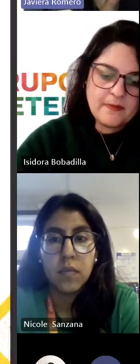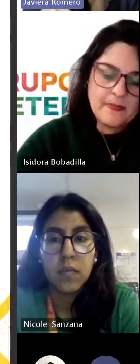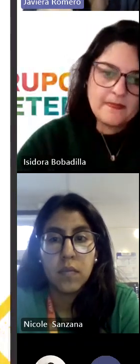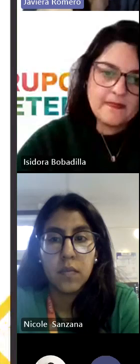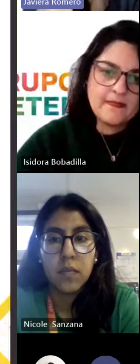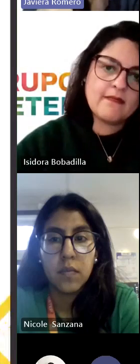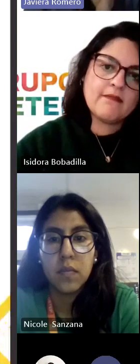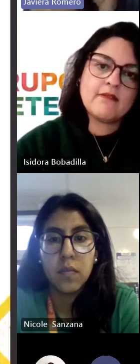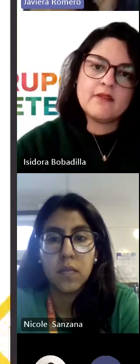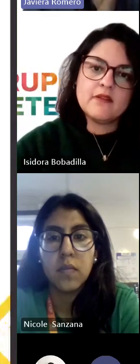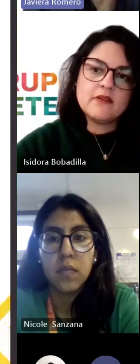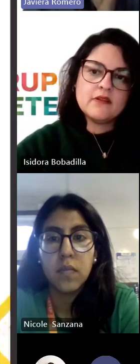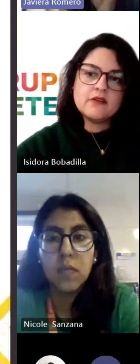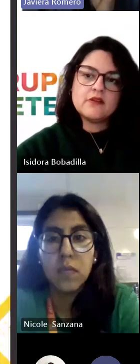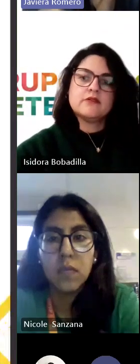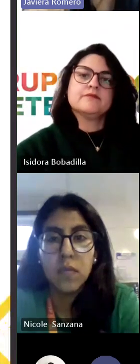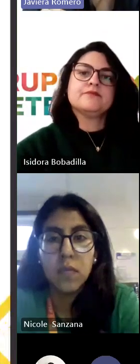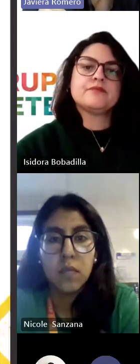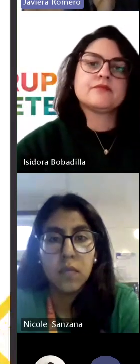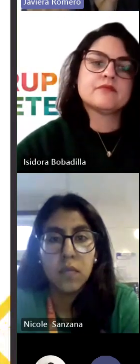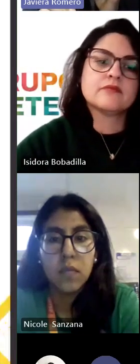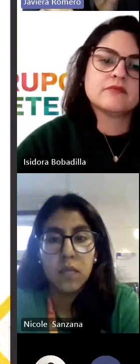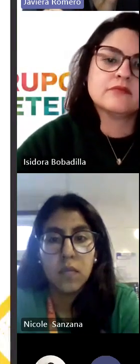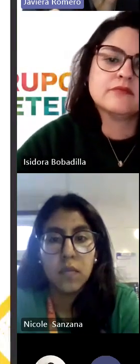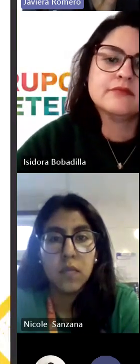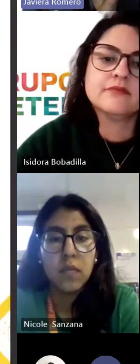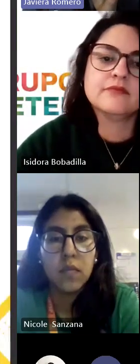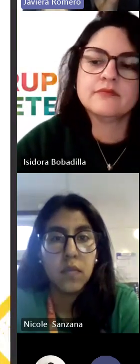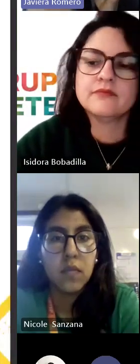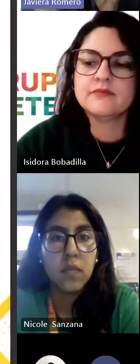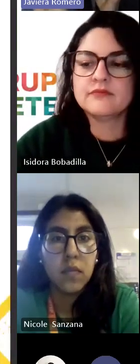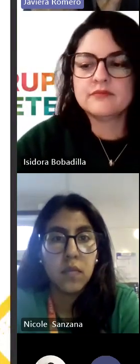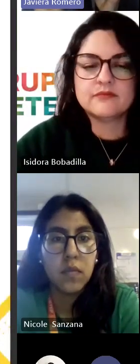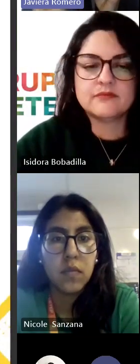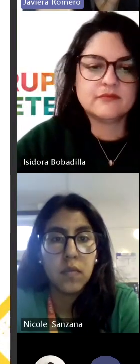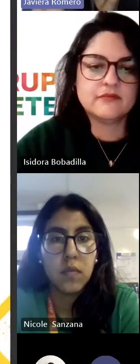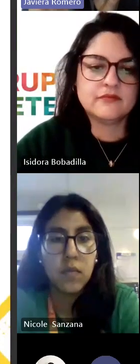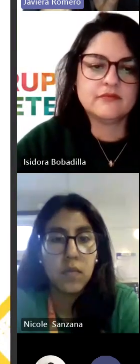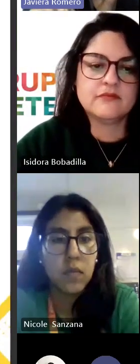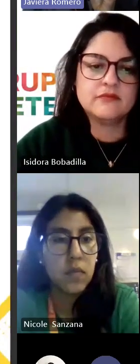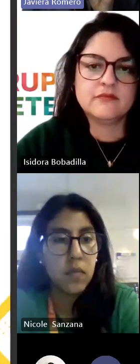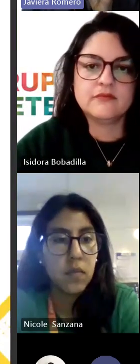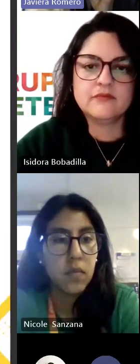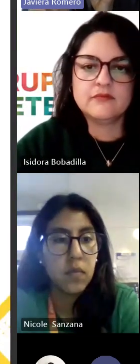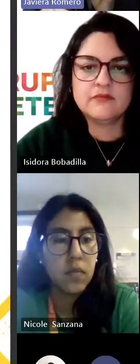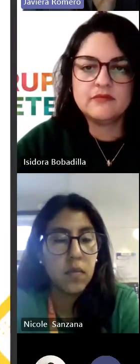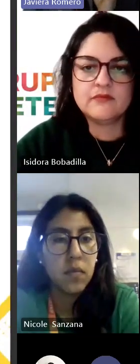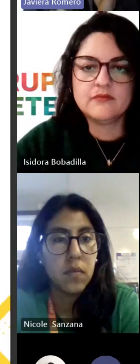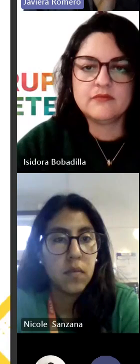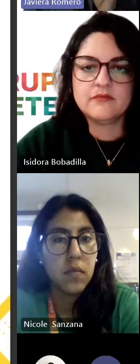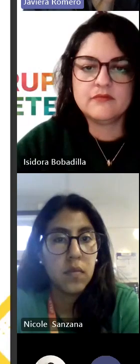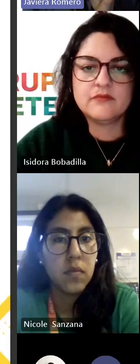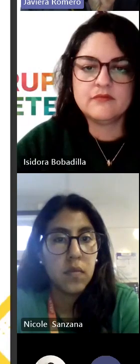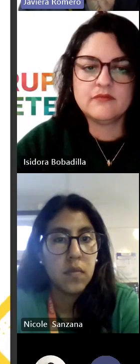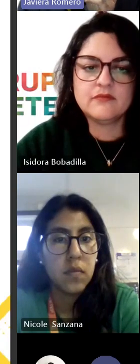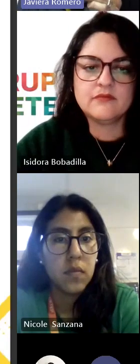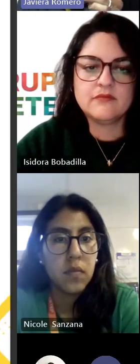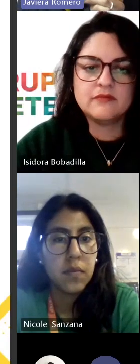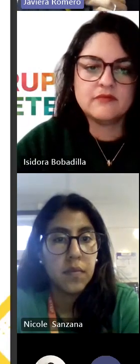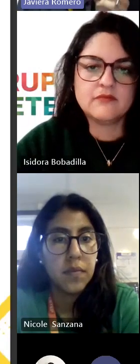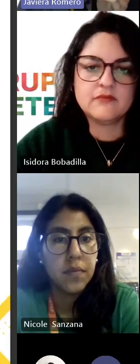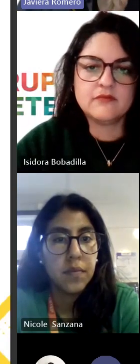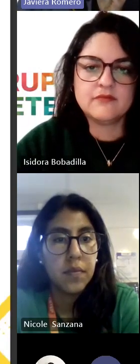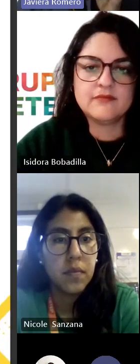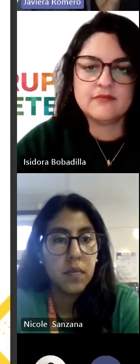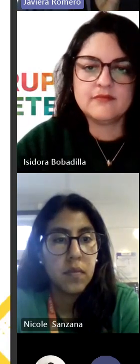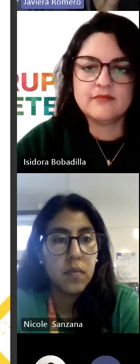otra parte, barreras para acceder a la atención de salud, y creo que esto es súper importante, barreras para acceder a la atención de salud y estigma asociado a la